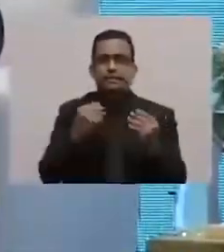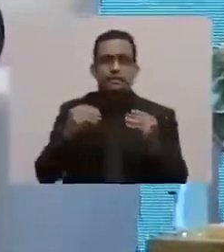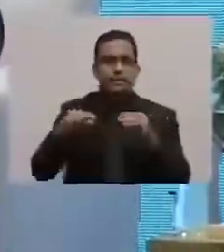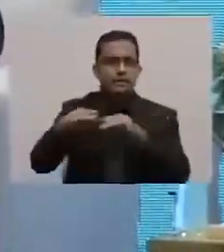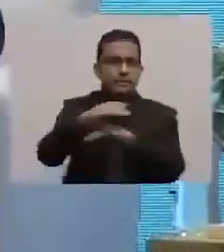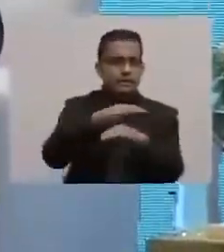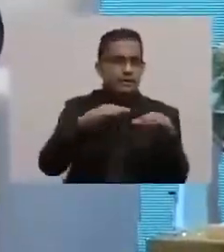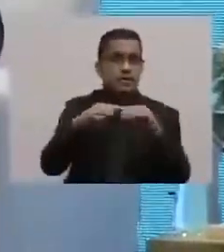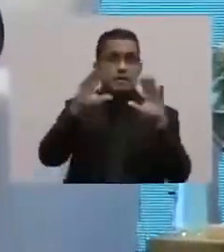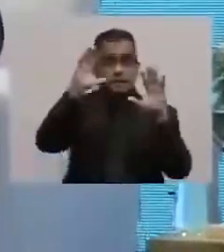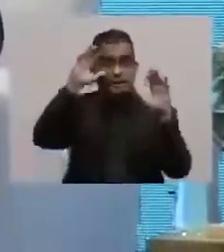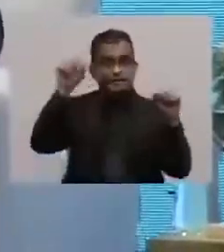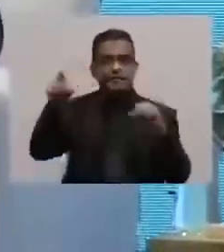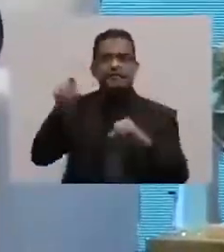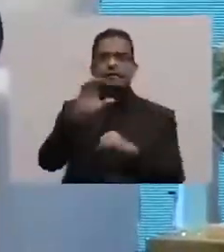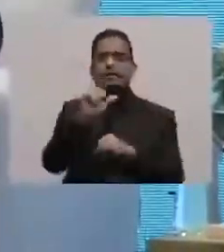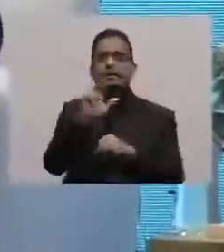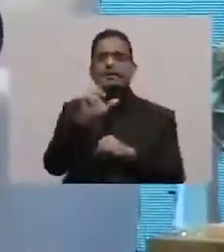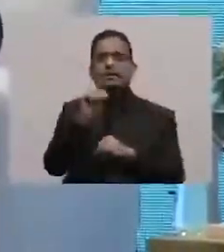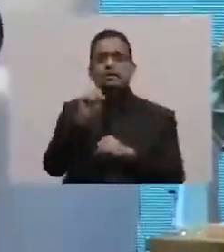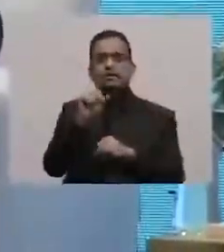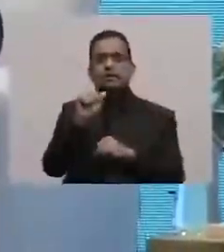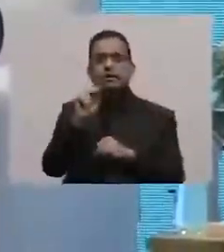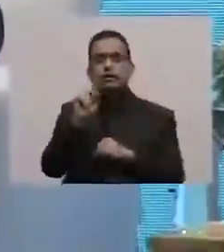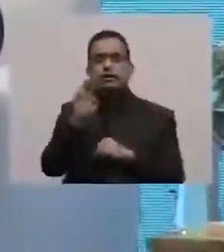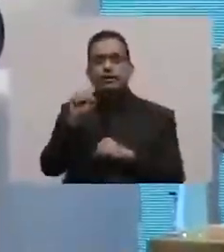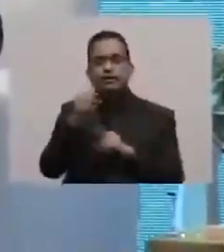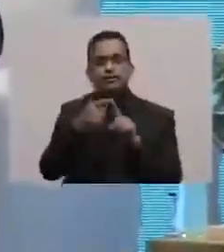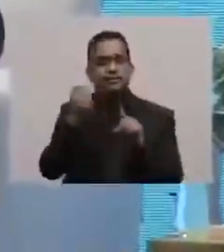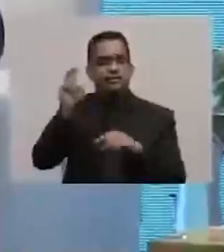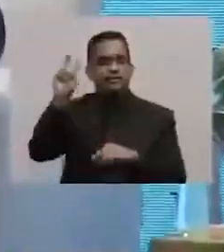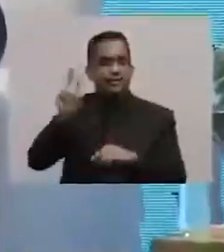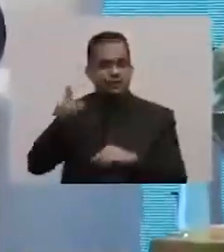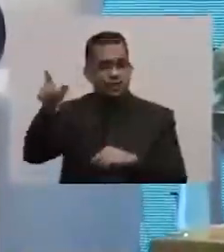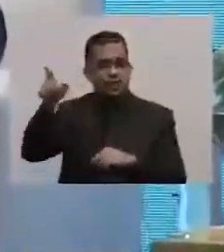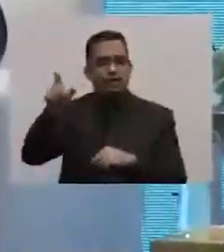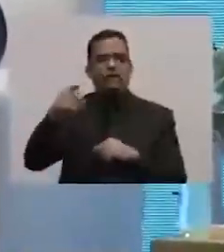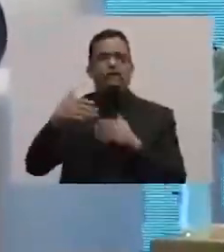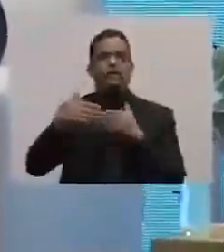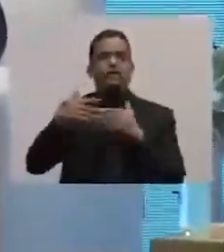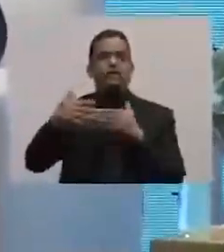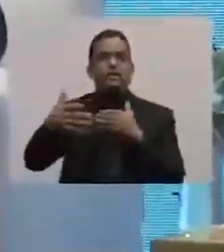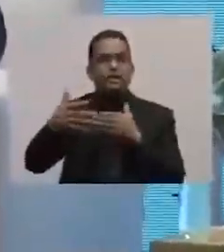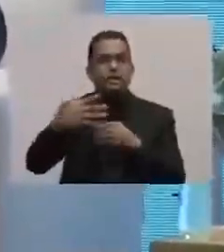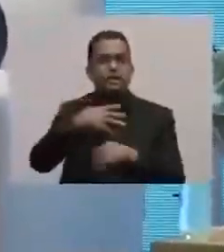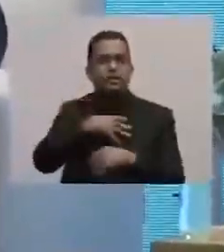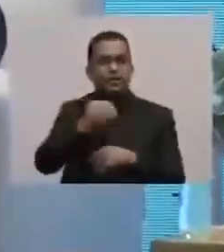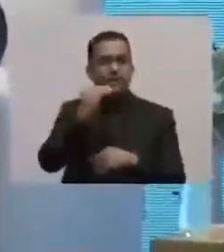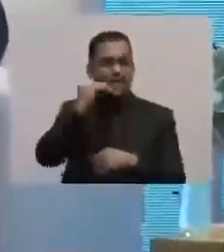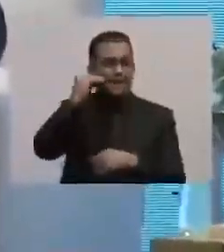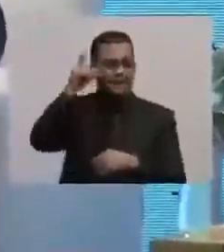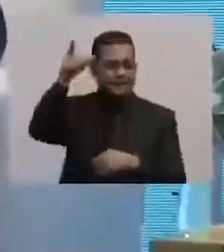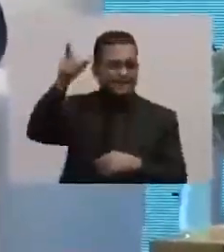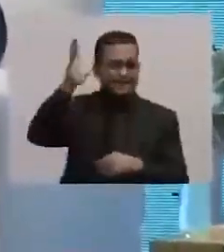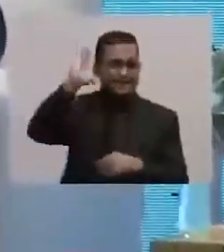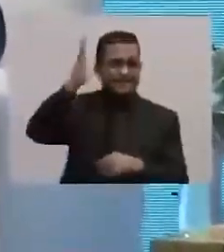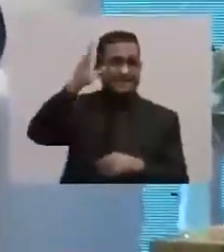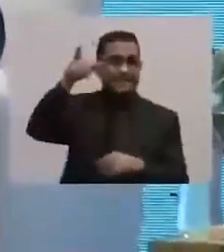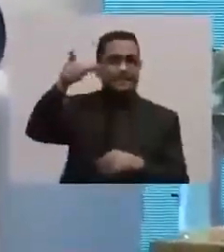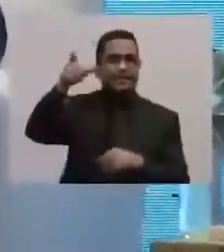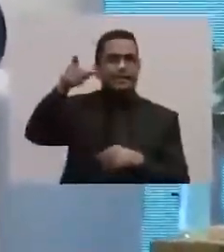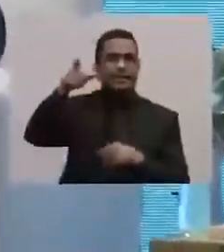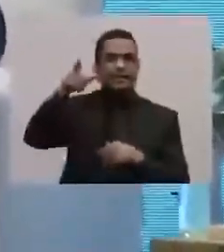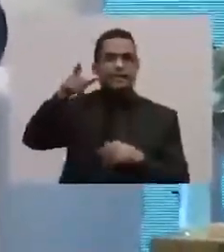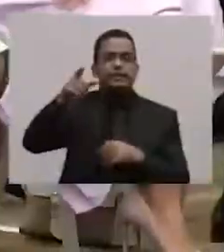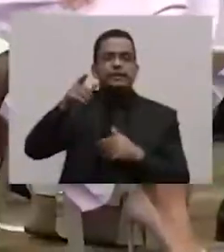pronunció el presidente Carlos Andrés Pérez de Miraflores de Venezuela. Y luego más tarde la Casa Blanca pidió